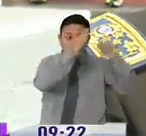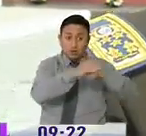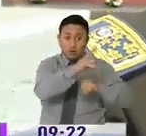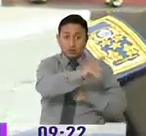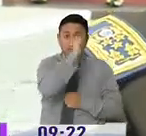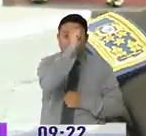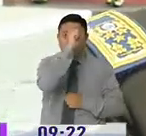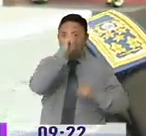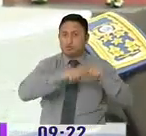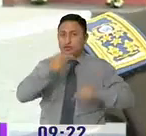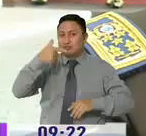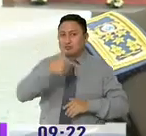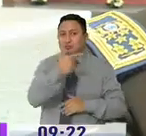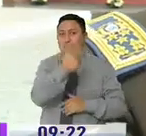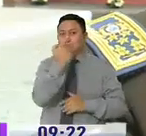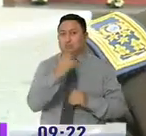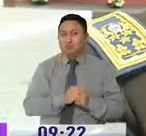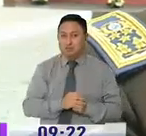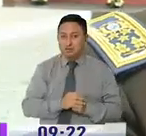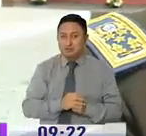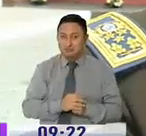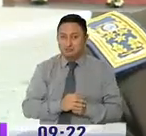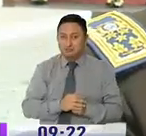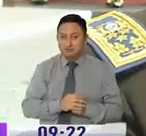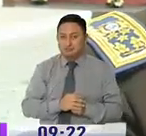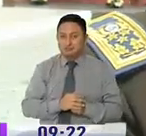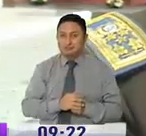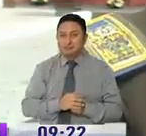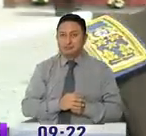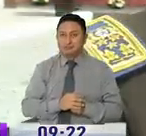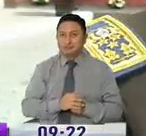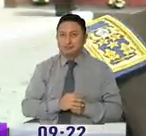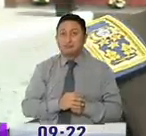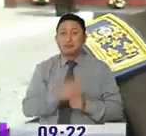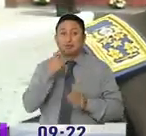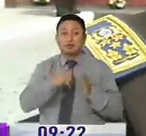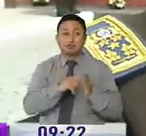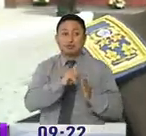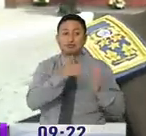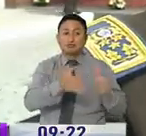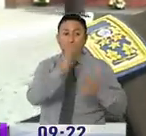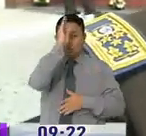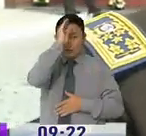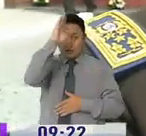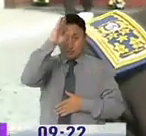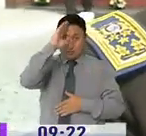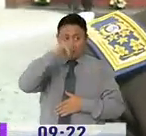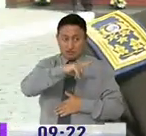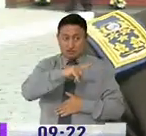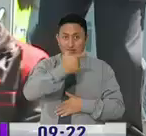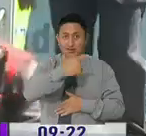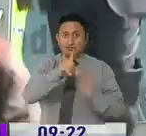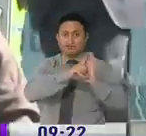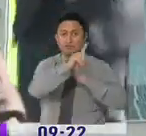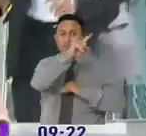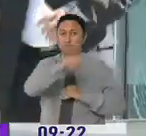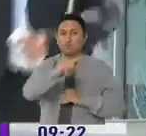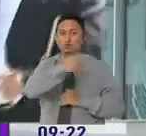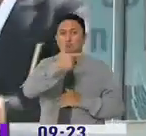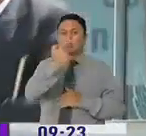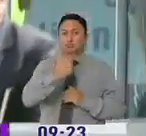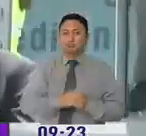estas instalaciones, que no se puede hacer la intervención con armas de fuego. En este caso, al Hospital de la Policía Nacional.